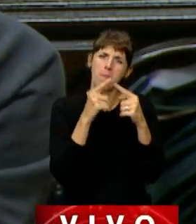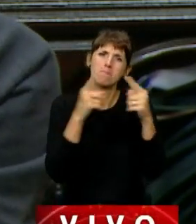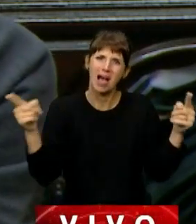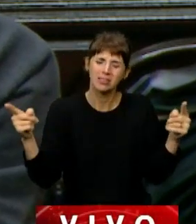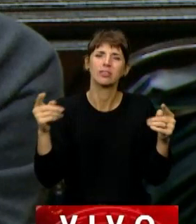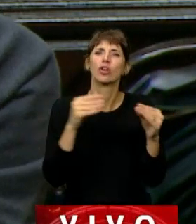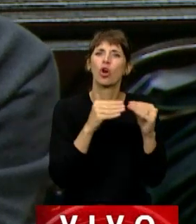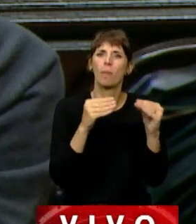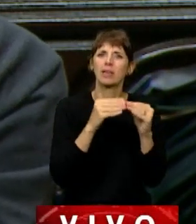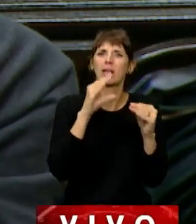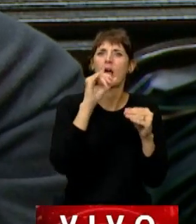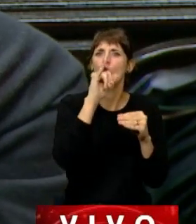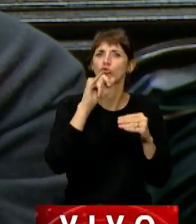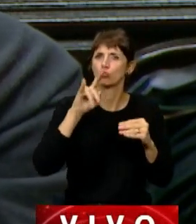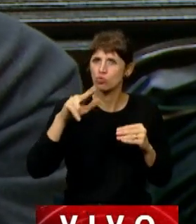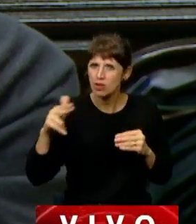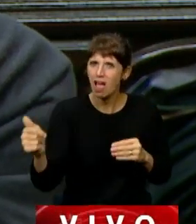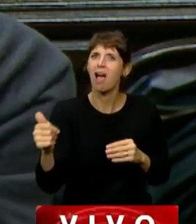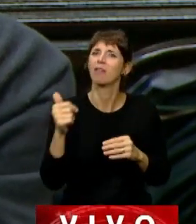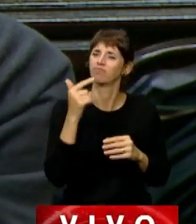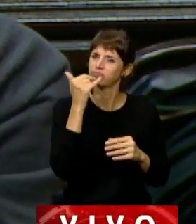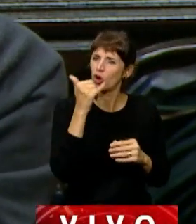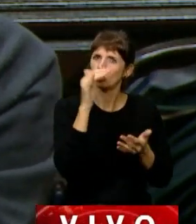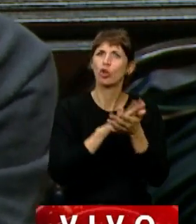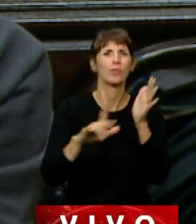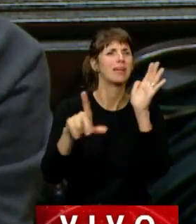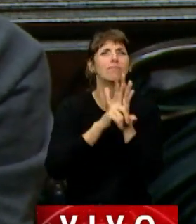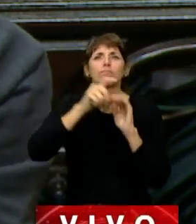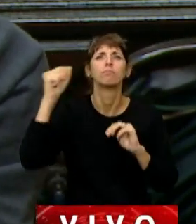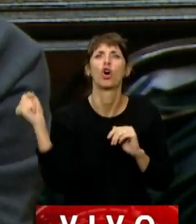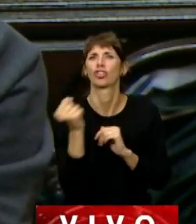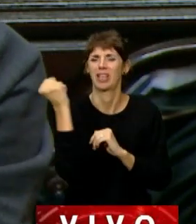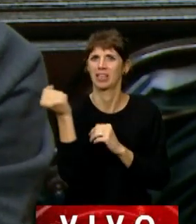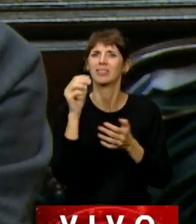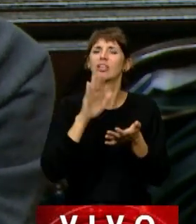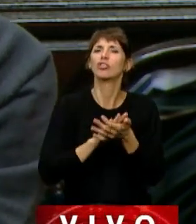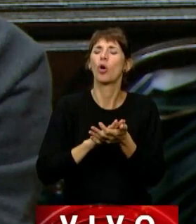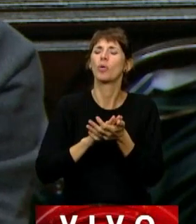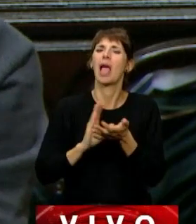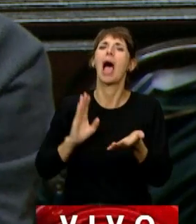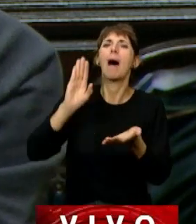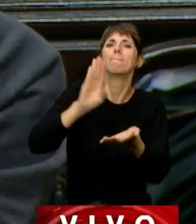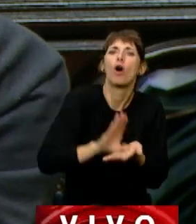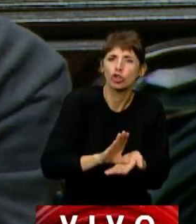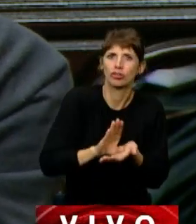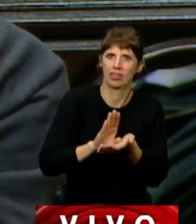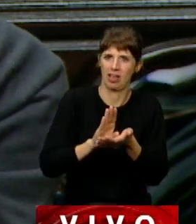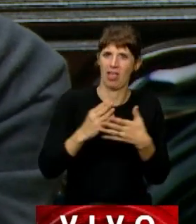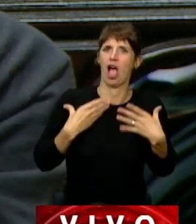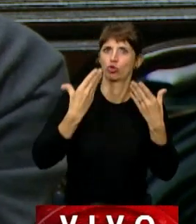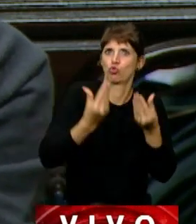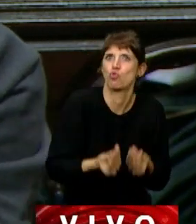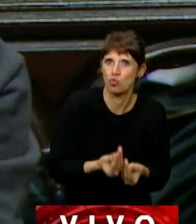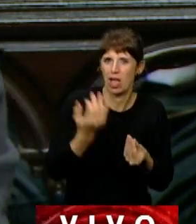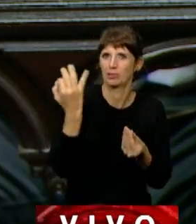Blanca Osuna hacía referencia recién a una ley fundamental como la del aporte solidario extraordinario, donde